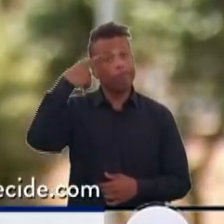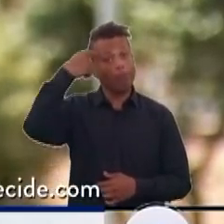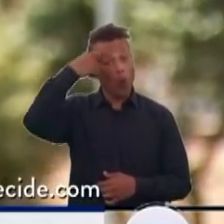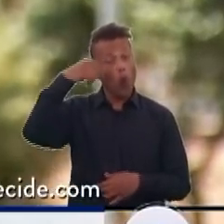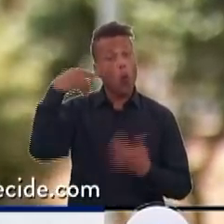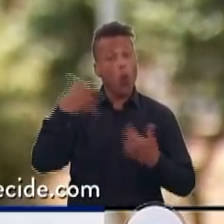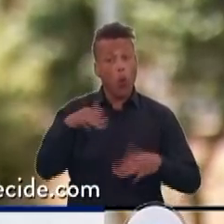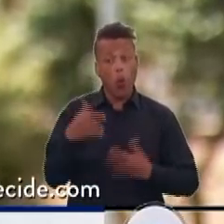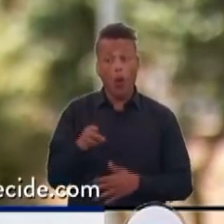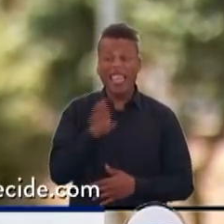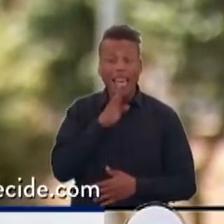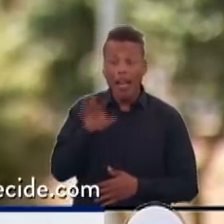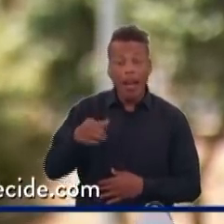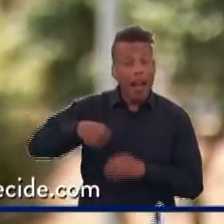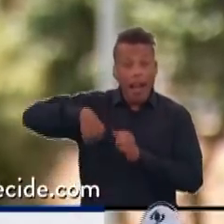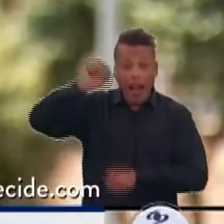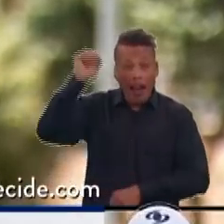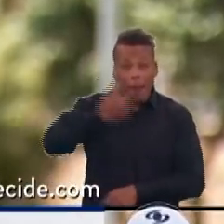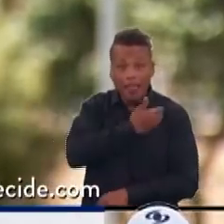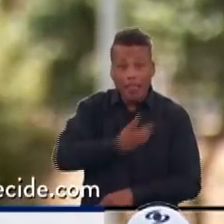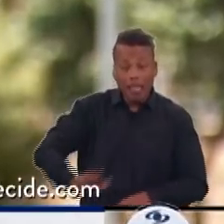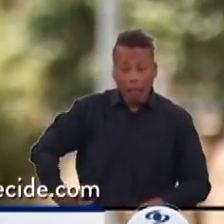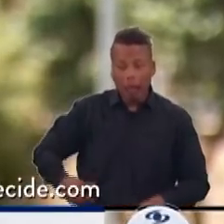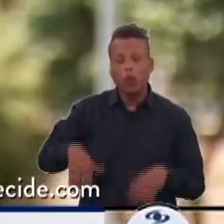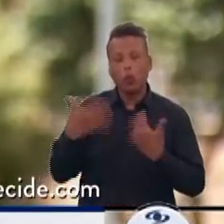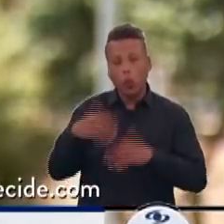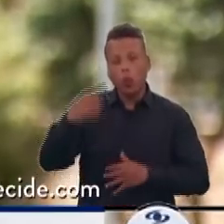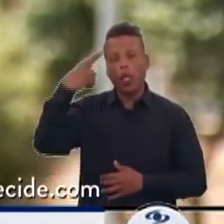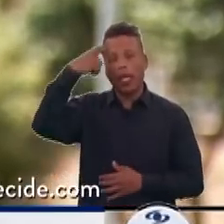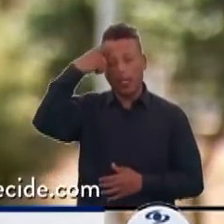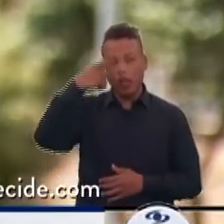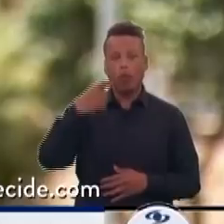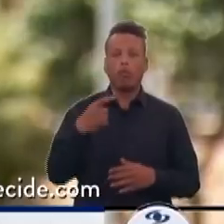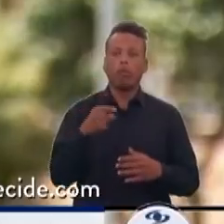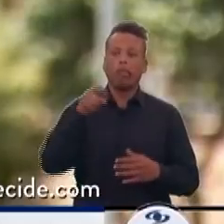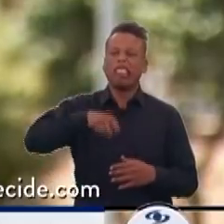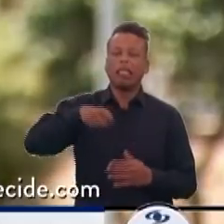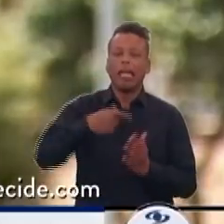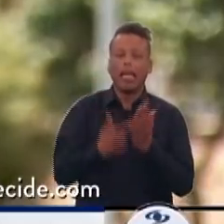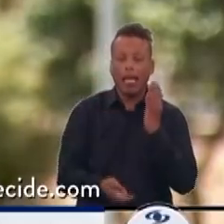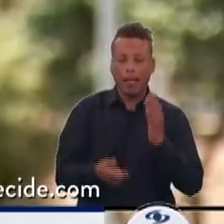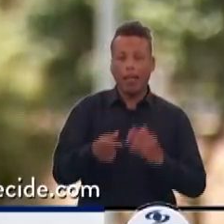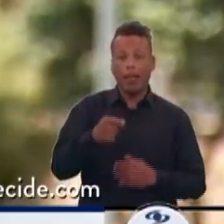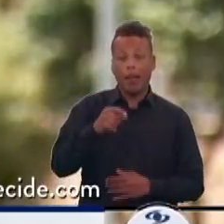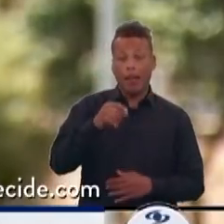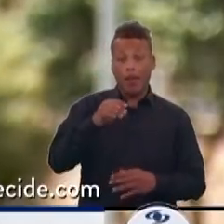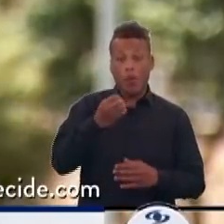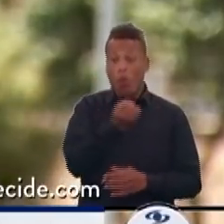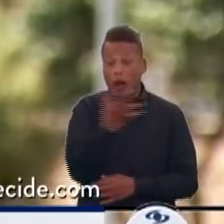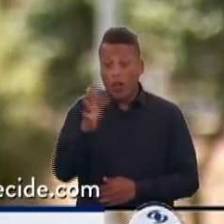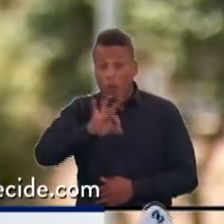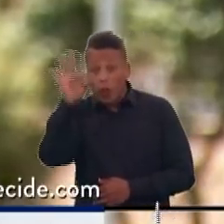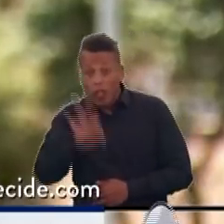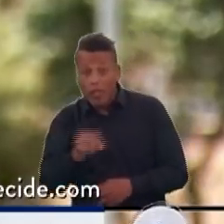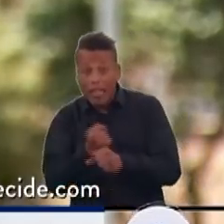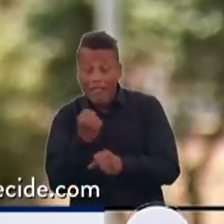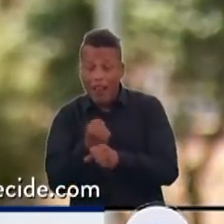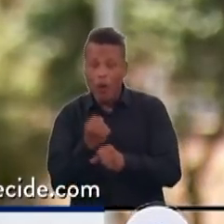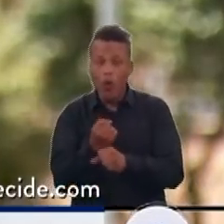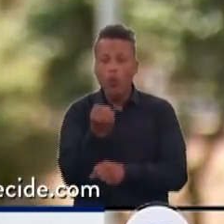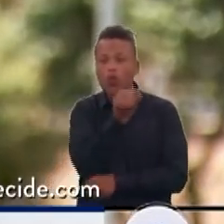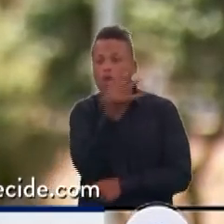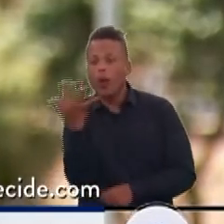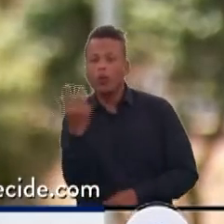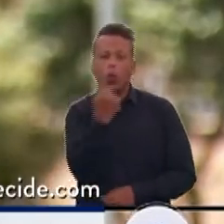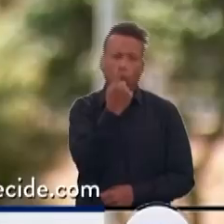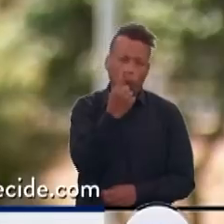de la Casa de Nariño, y es que la cifra de desempleo en el país se vuelva a ubicar en un solo dígito. De acuerdo con la más reciente medición del DANE, se